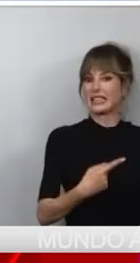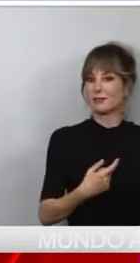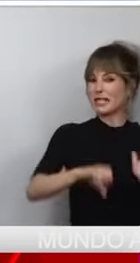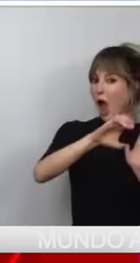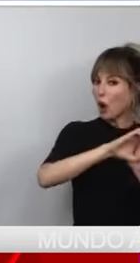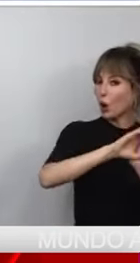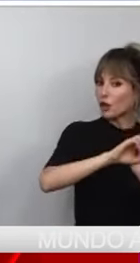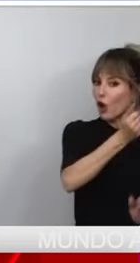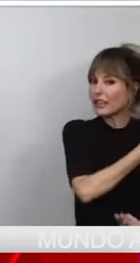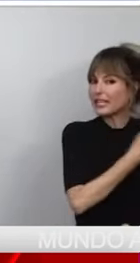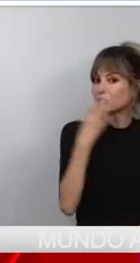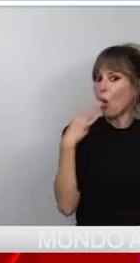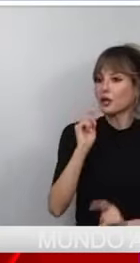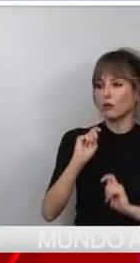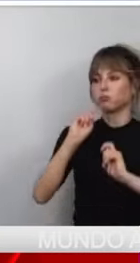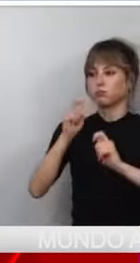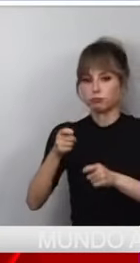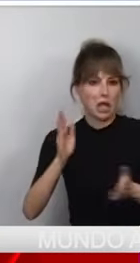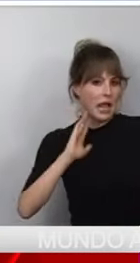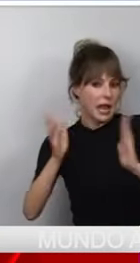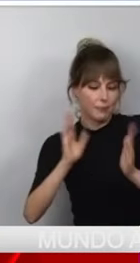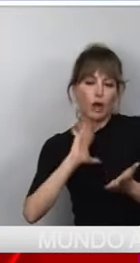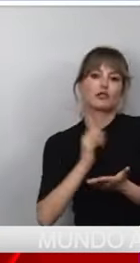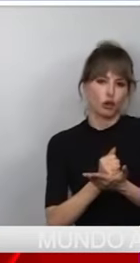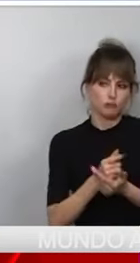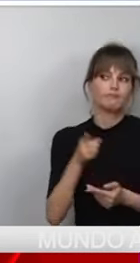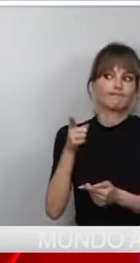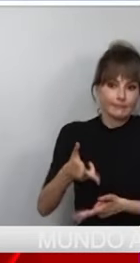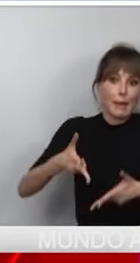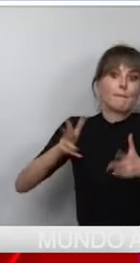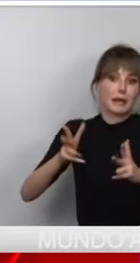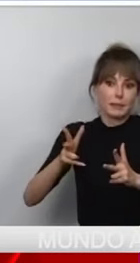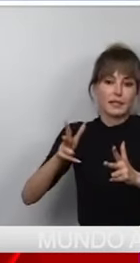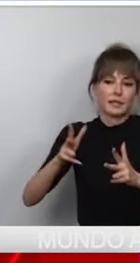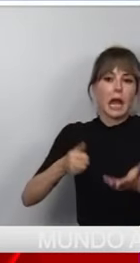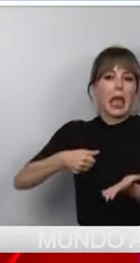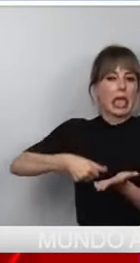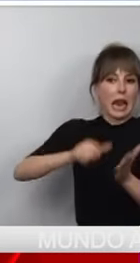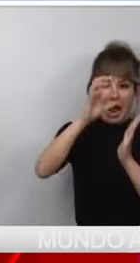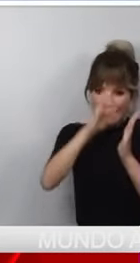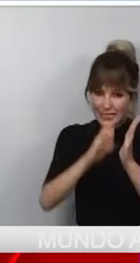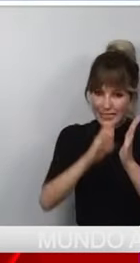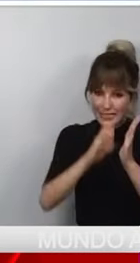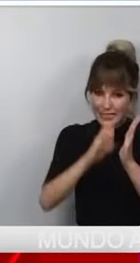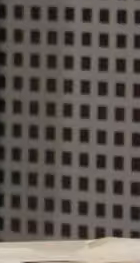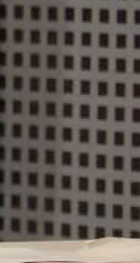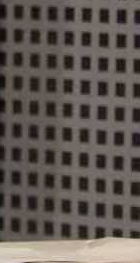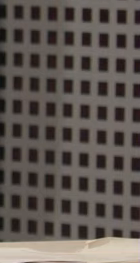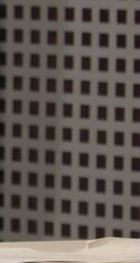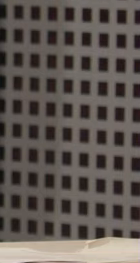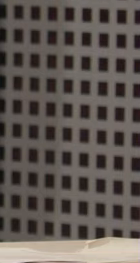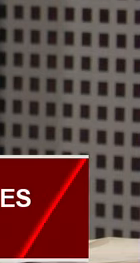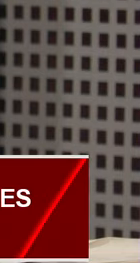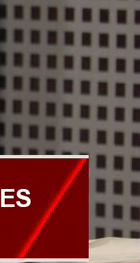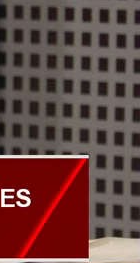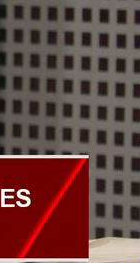de registro único para todo el periodo, que será el que les va a permitir acceder a la bonificación de sus billetes. Pues